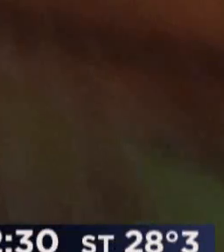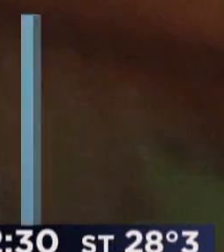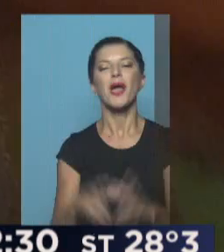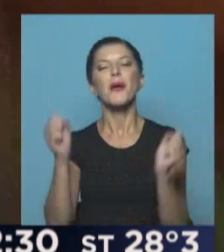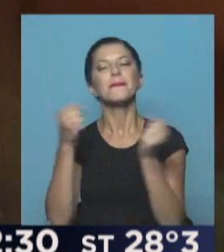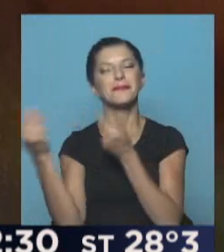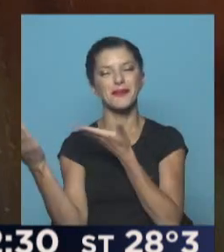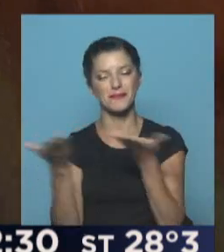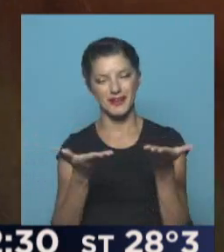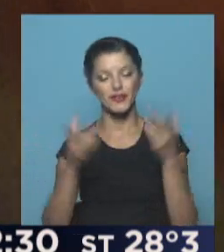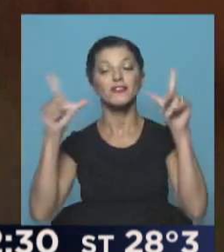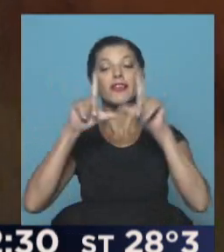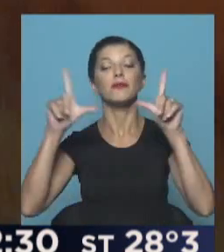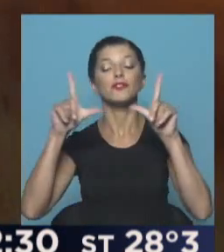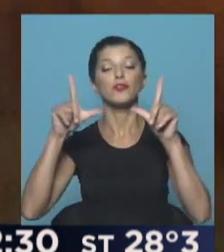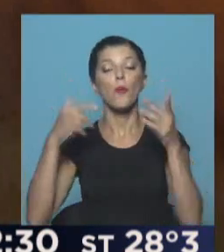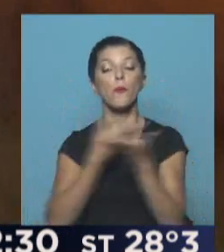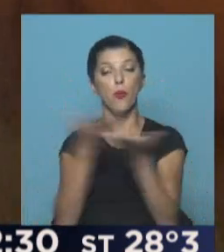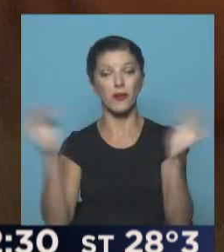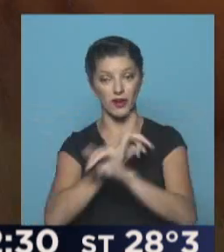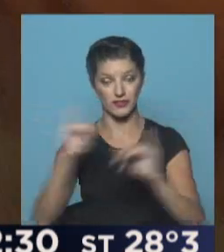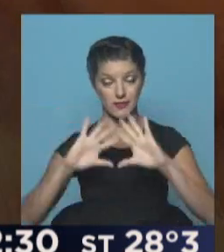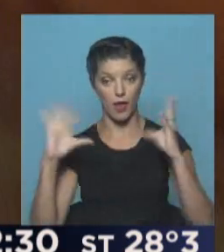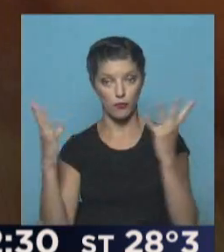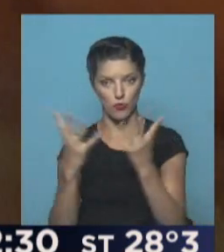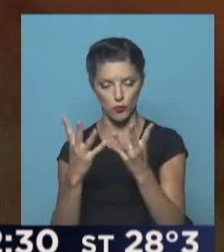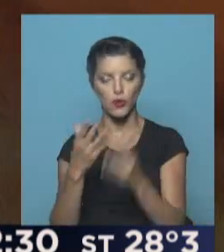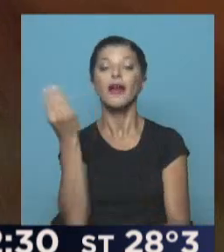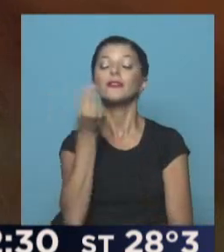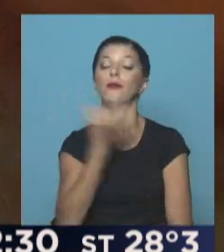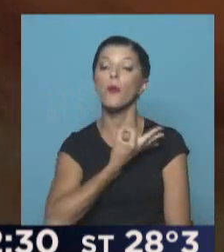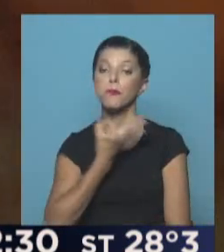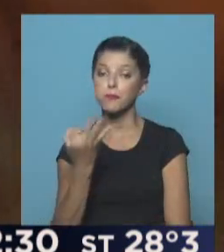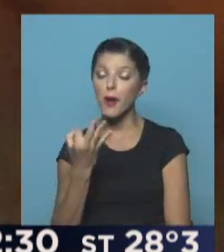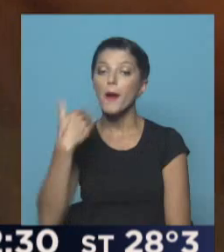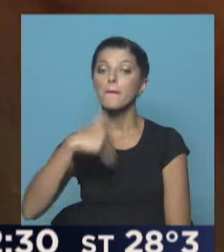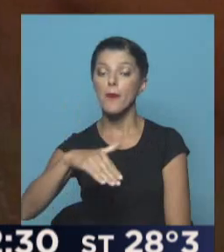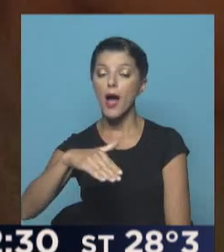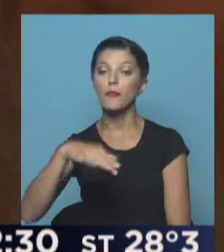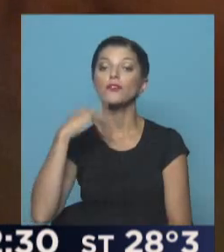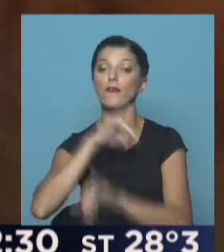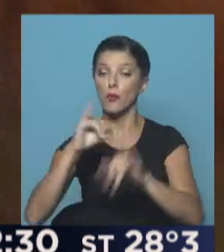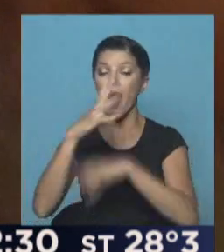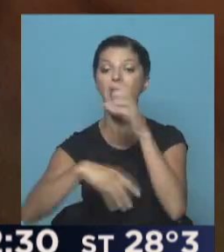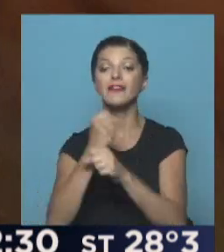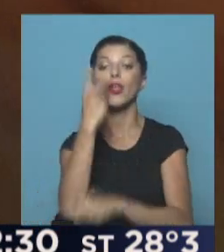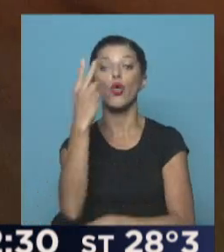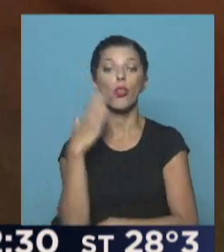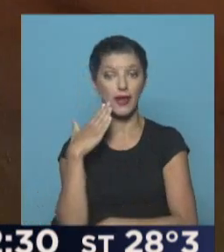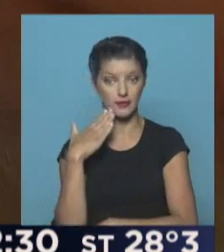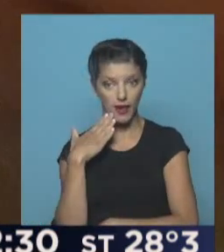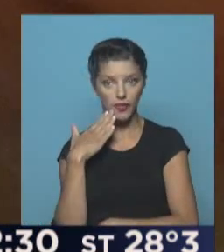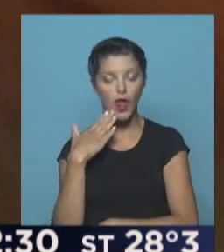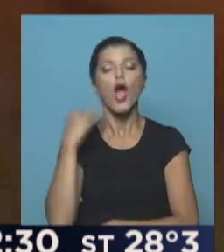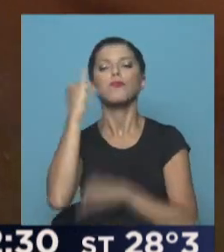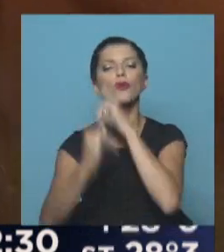Bienvenidos a la edición internacional del Noticiero de la Televisión Pública. Como todos los sábados, vamos a estar hasta las 14 contándoles qué cosas pasaron en el